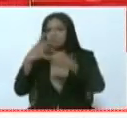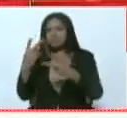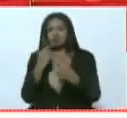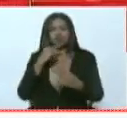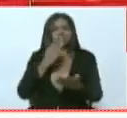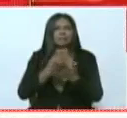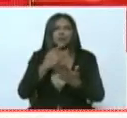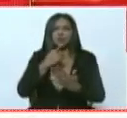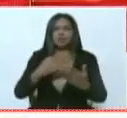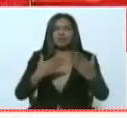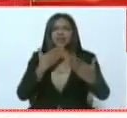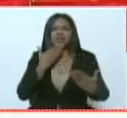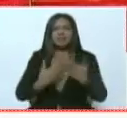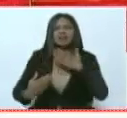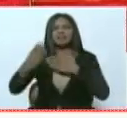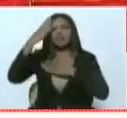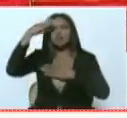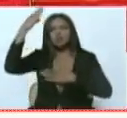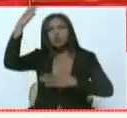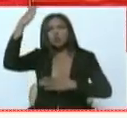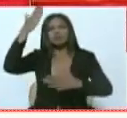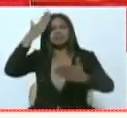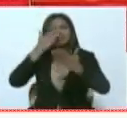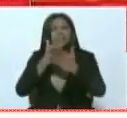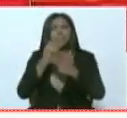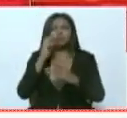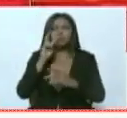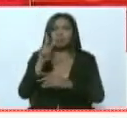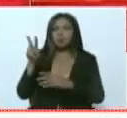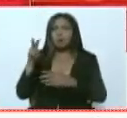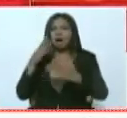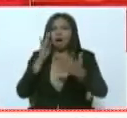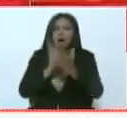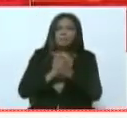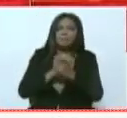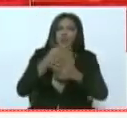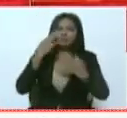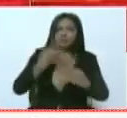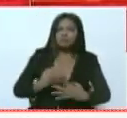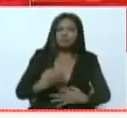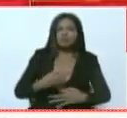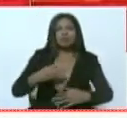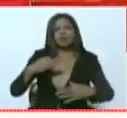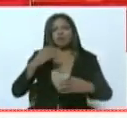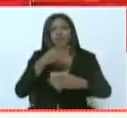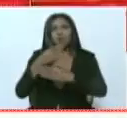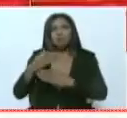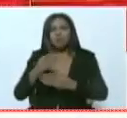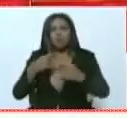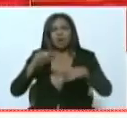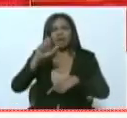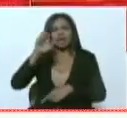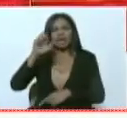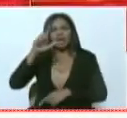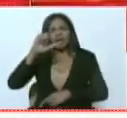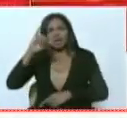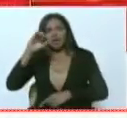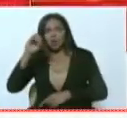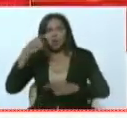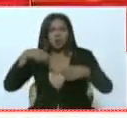le doy las gracias a Dios. Por aquí veo amigos, compañeros como Helio, por